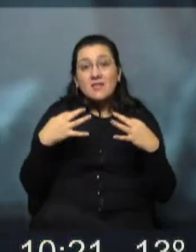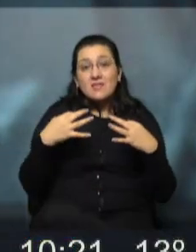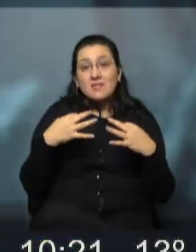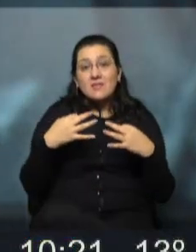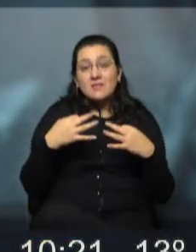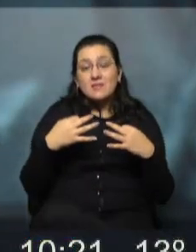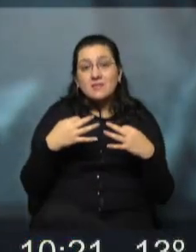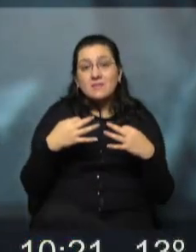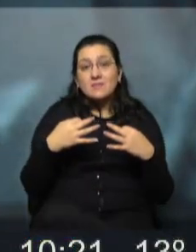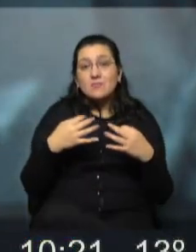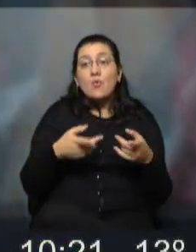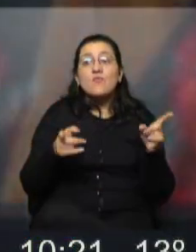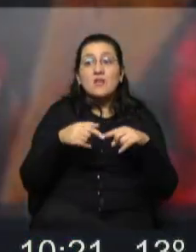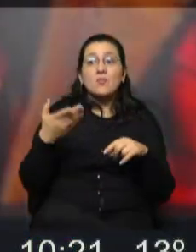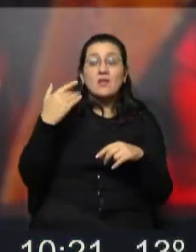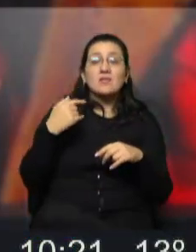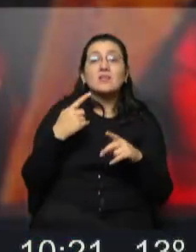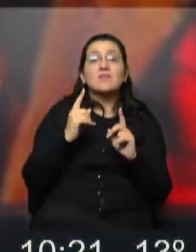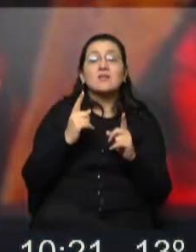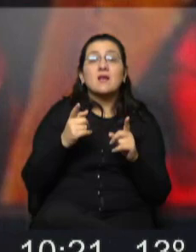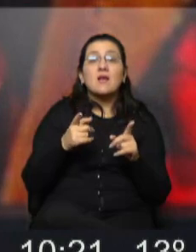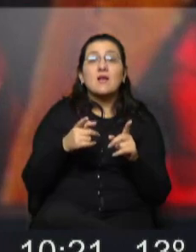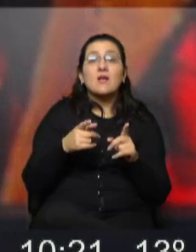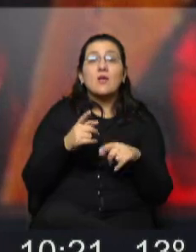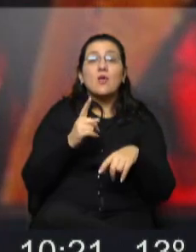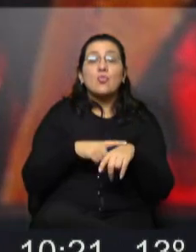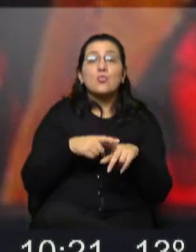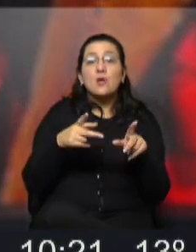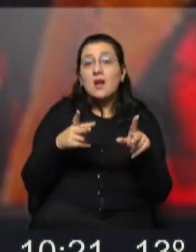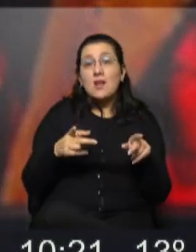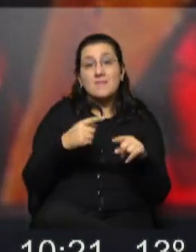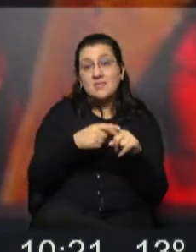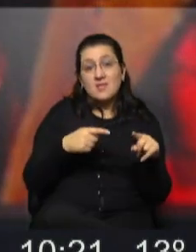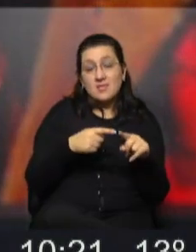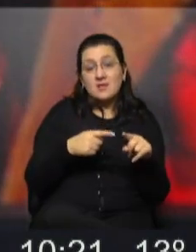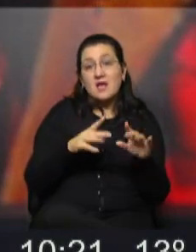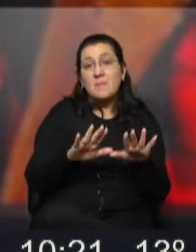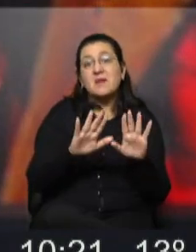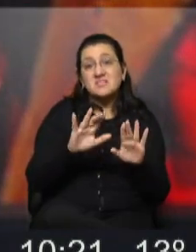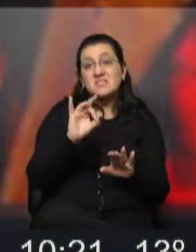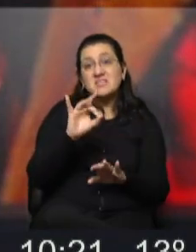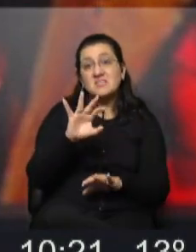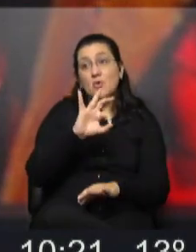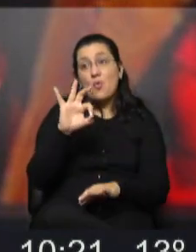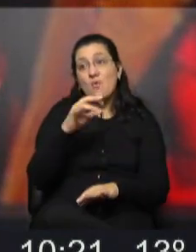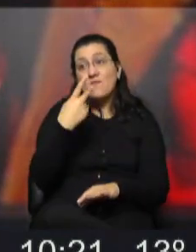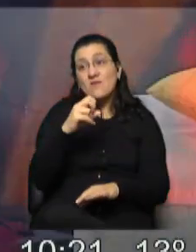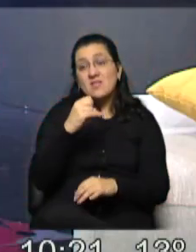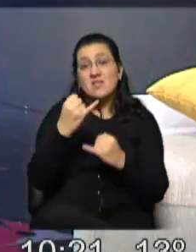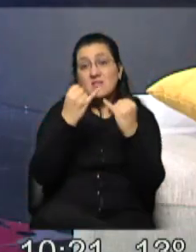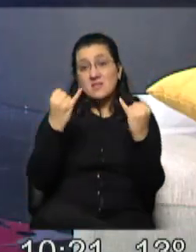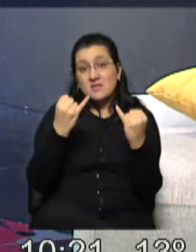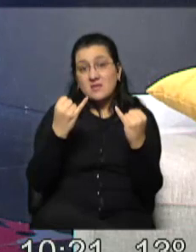esa cosa, capaz que tendría que durar la mitad. Sí. Capaz que 15 días, viste, una cosa así, 20 días, y bueno, son 20